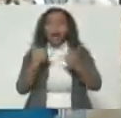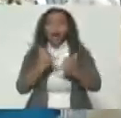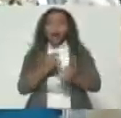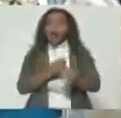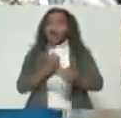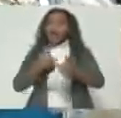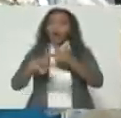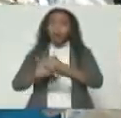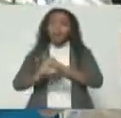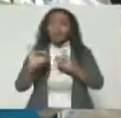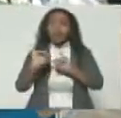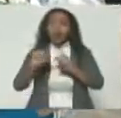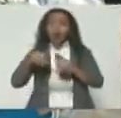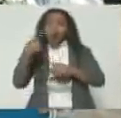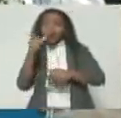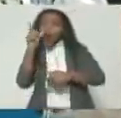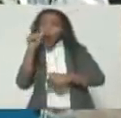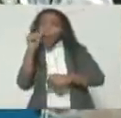con Manuelito Pinto,